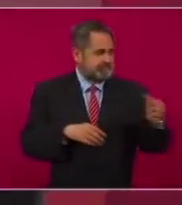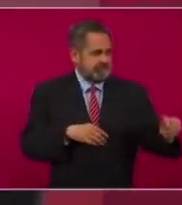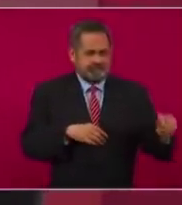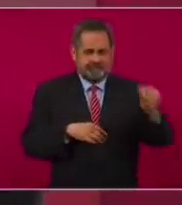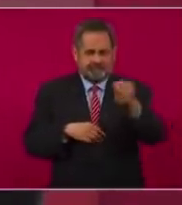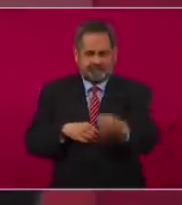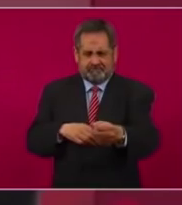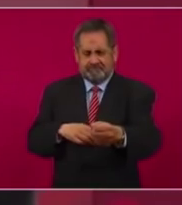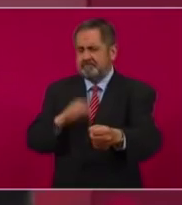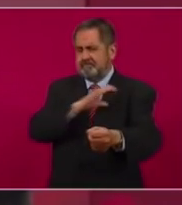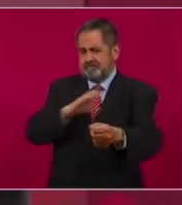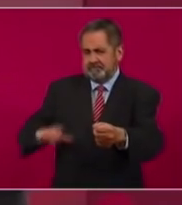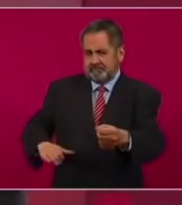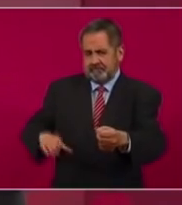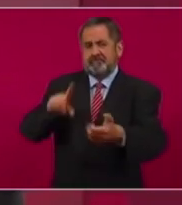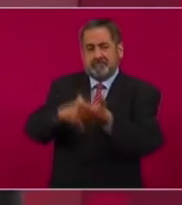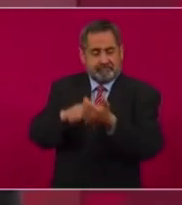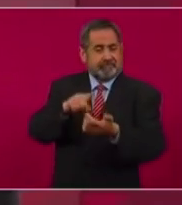del ITAM.